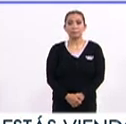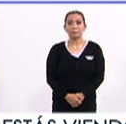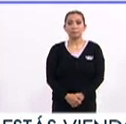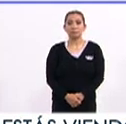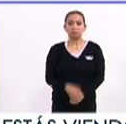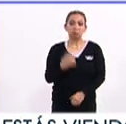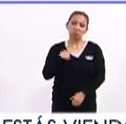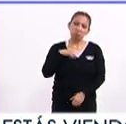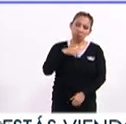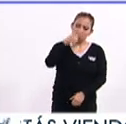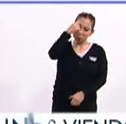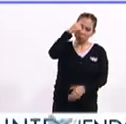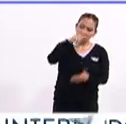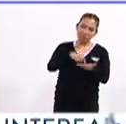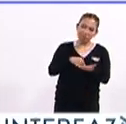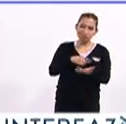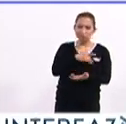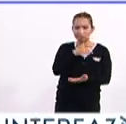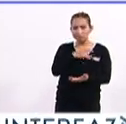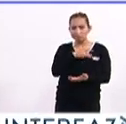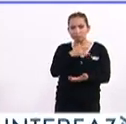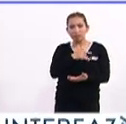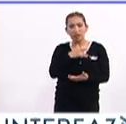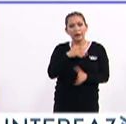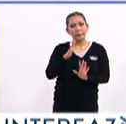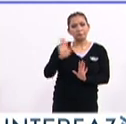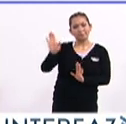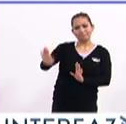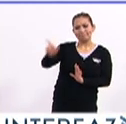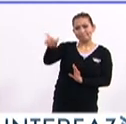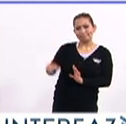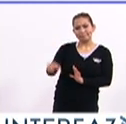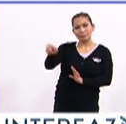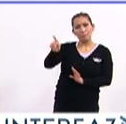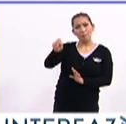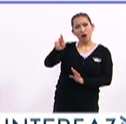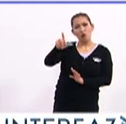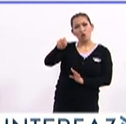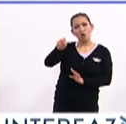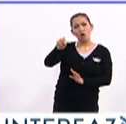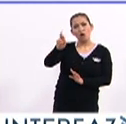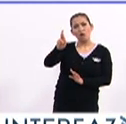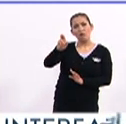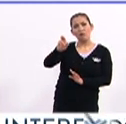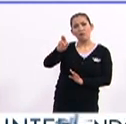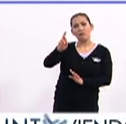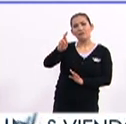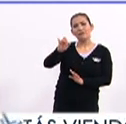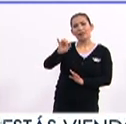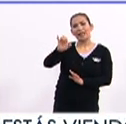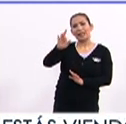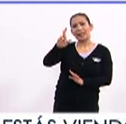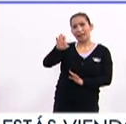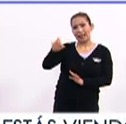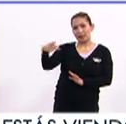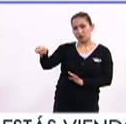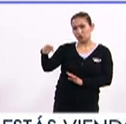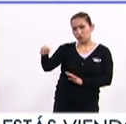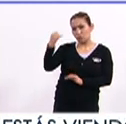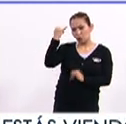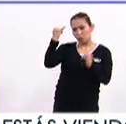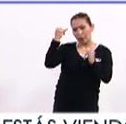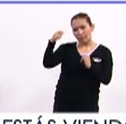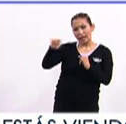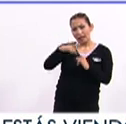Nos parece que la postura que toma Paulo Freire en la